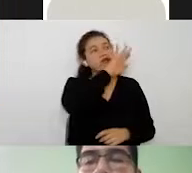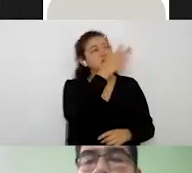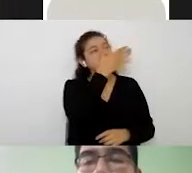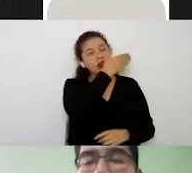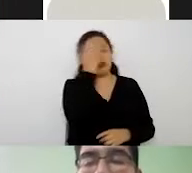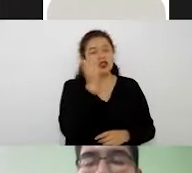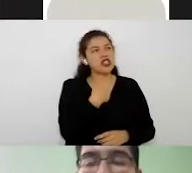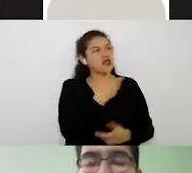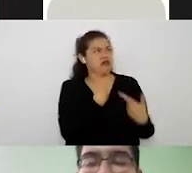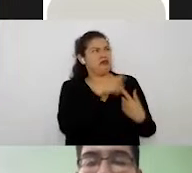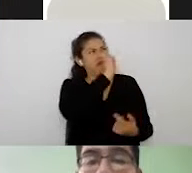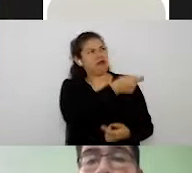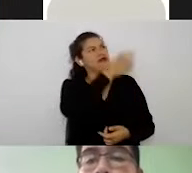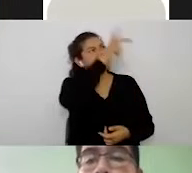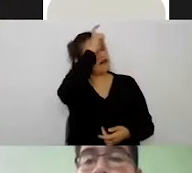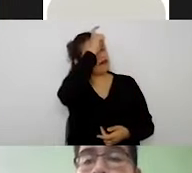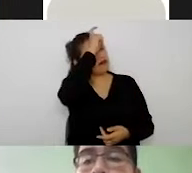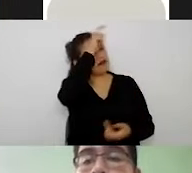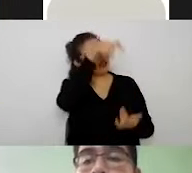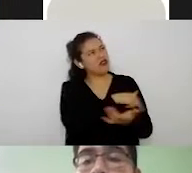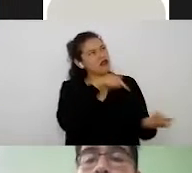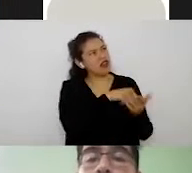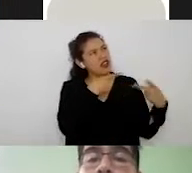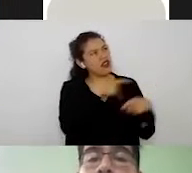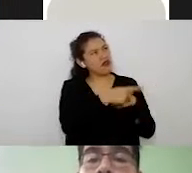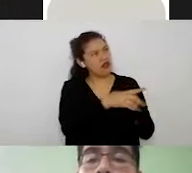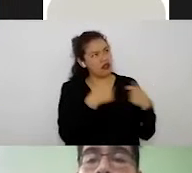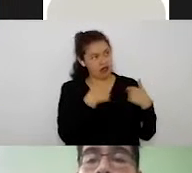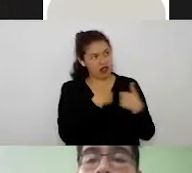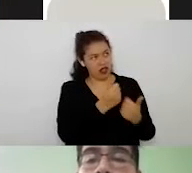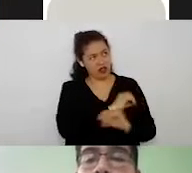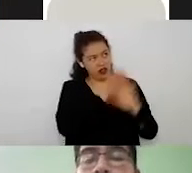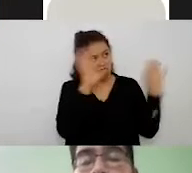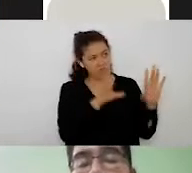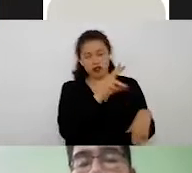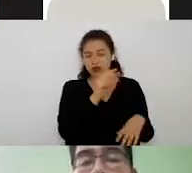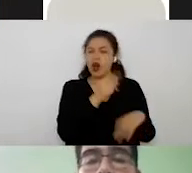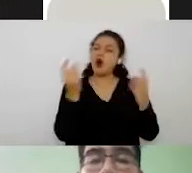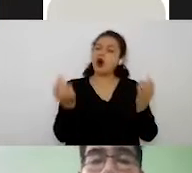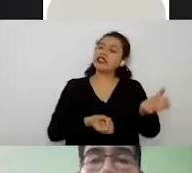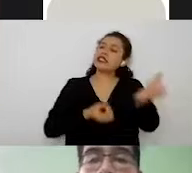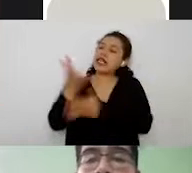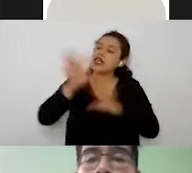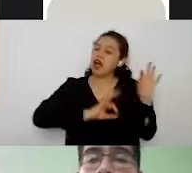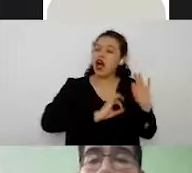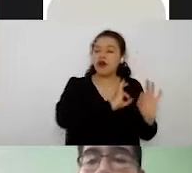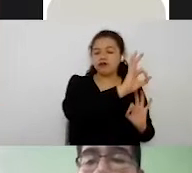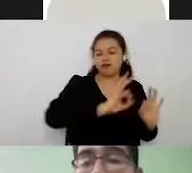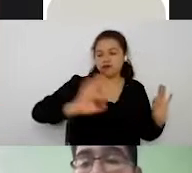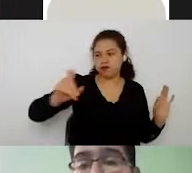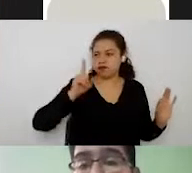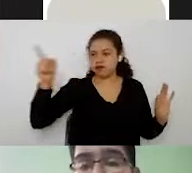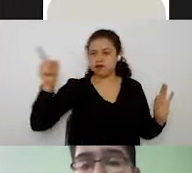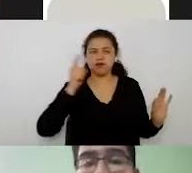podría interpretar que ese es un punto de menor riesgo o que la salida de emergencia o que la ruta de evacuación es para un lado o